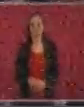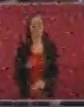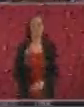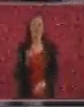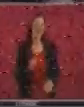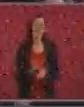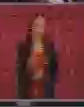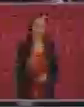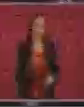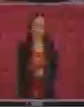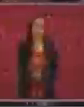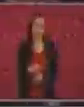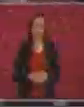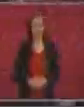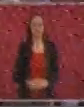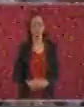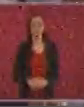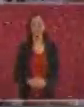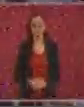contra chairos.